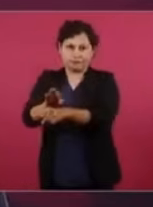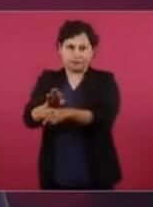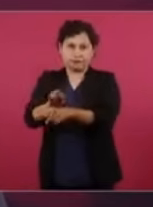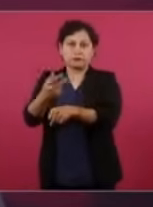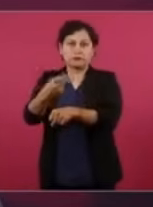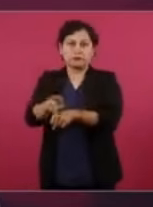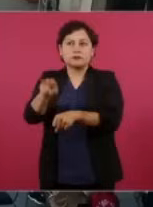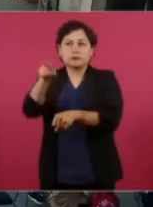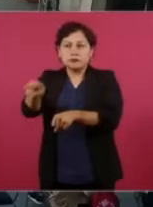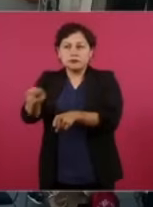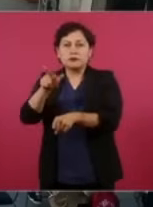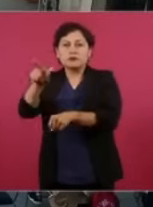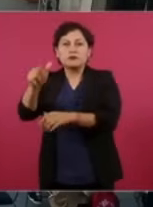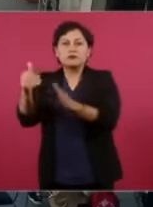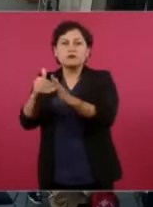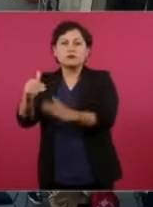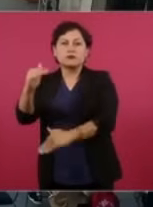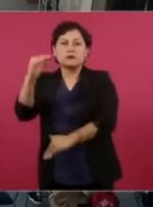250,000.